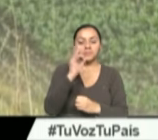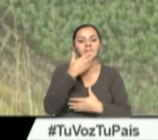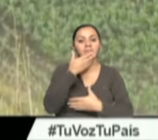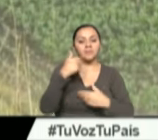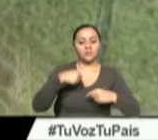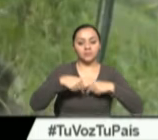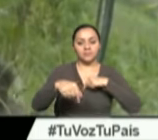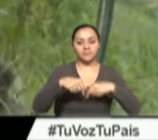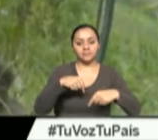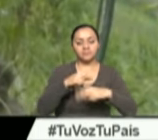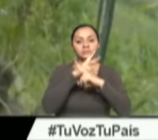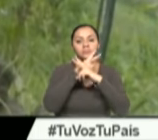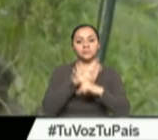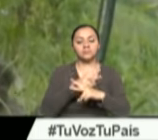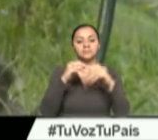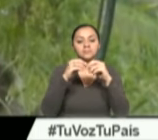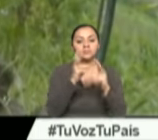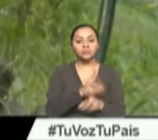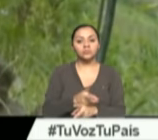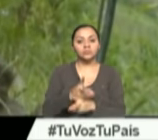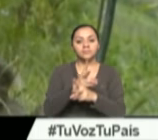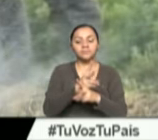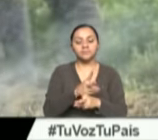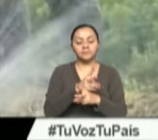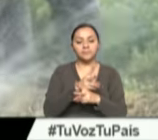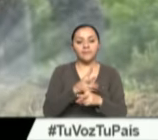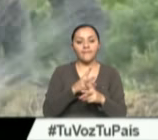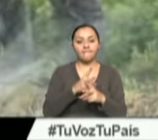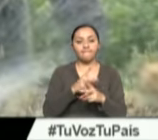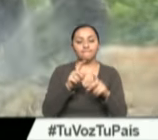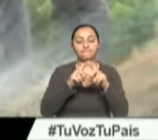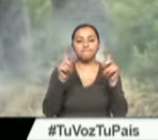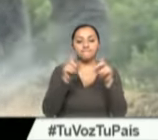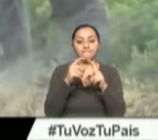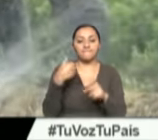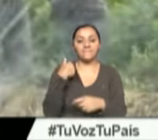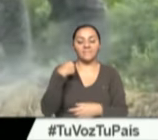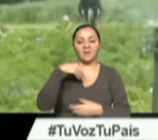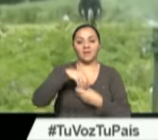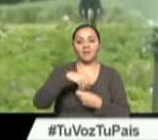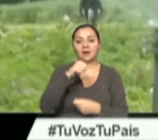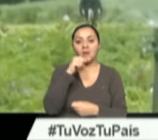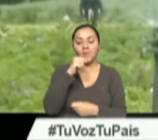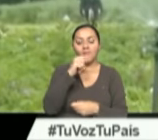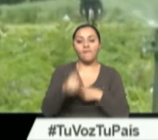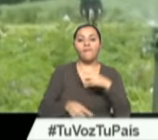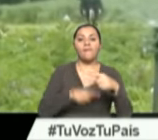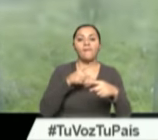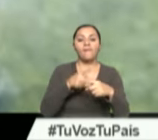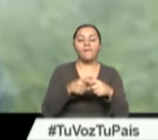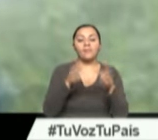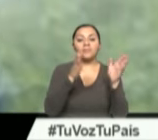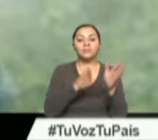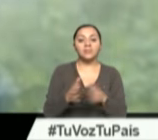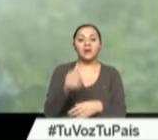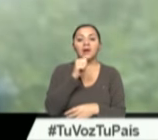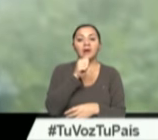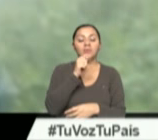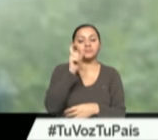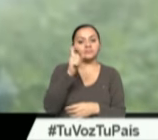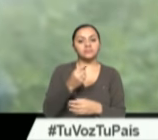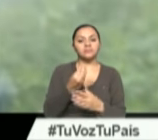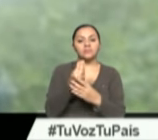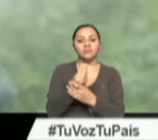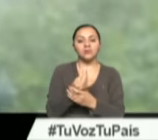vial, protección y conservación de la microcuenca abastecedora de agua. Adicionalmente, como parte del sistema de riego, se instaló